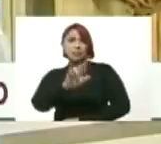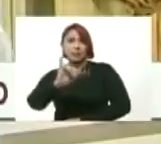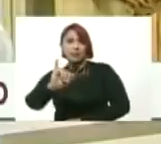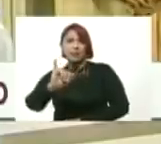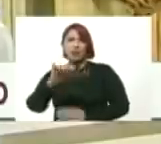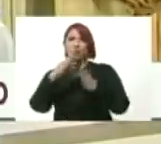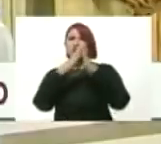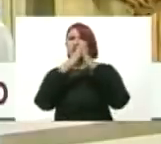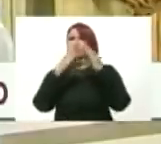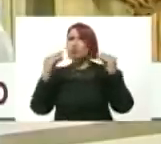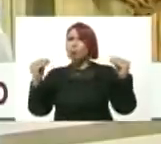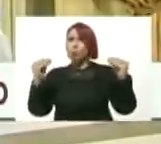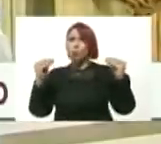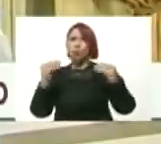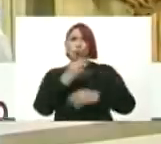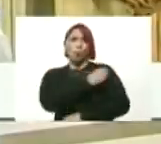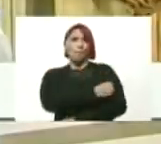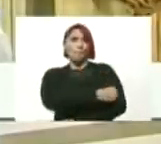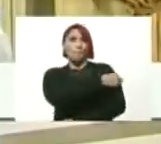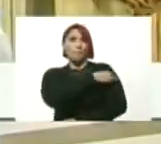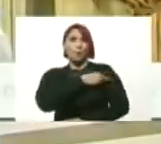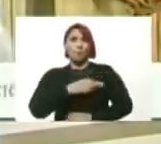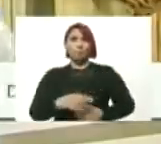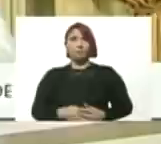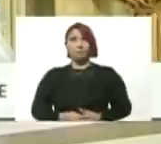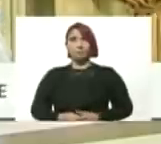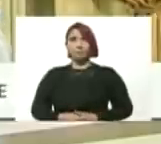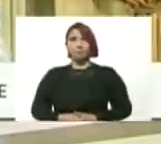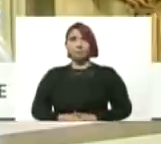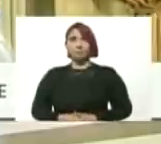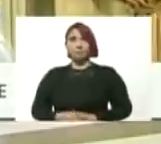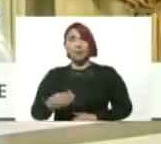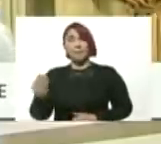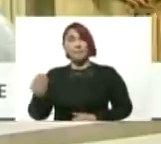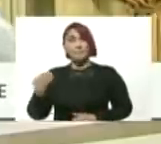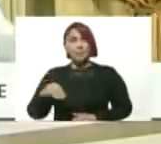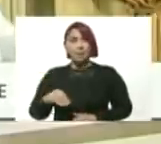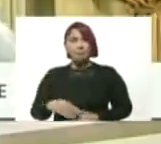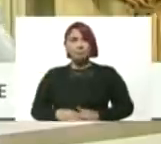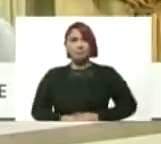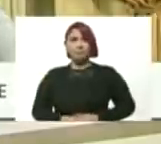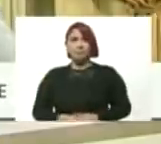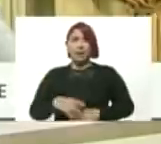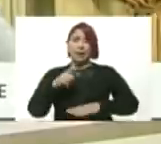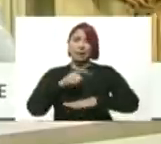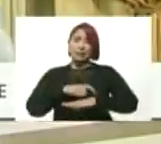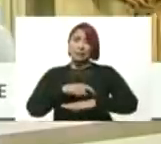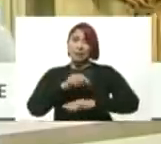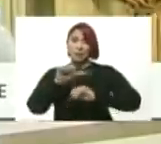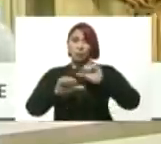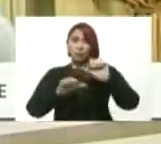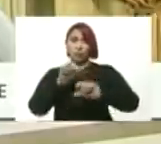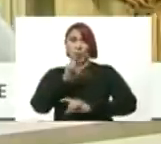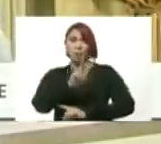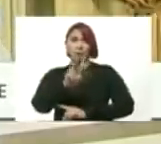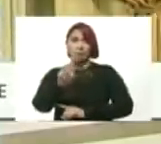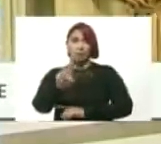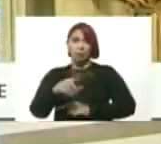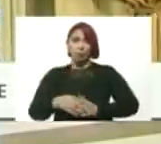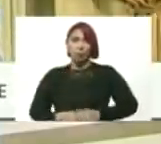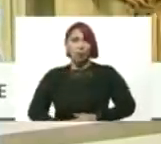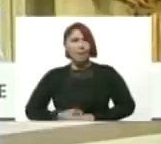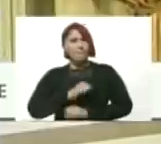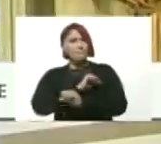todos los ambulatorios es más en tiempos del siglo 21 es